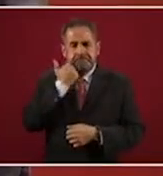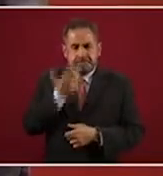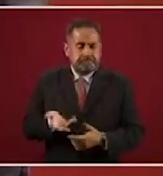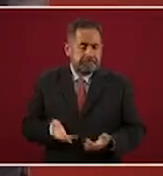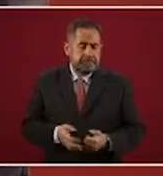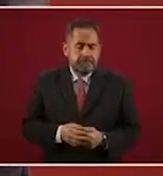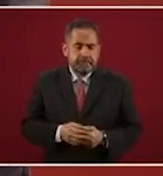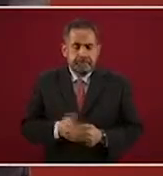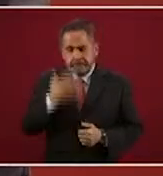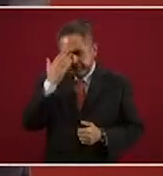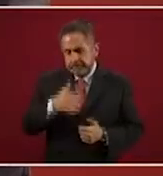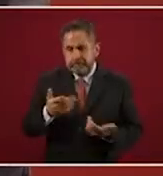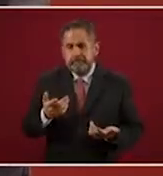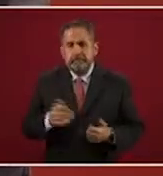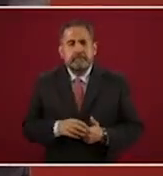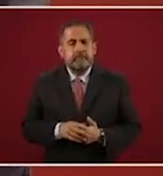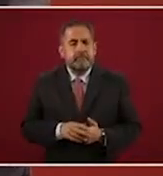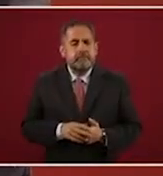sobre